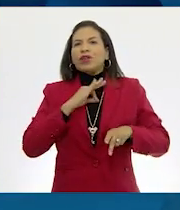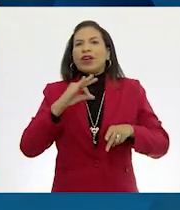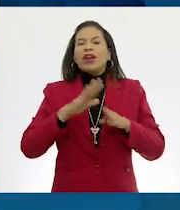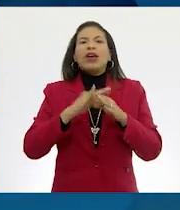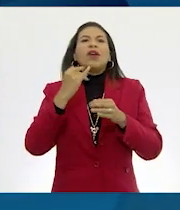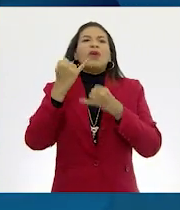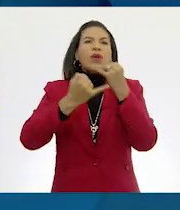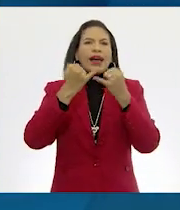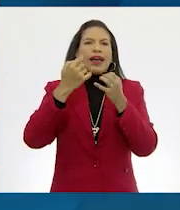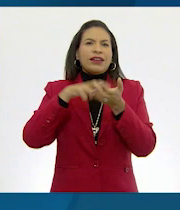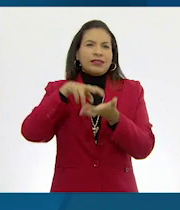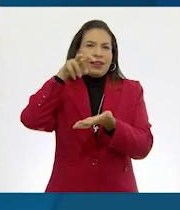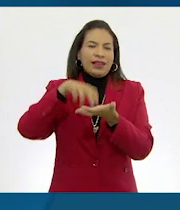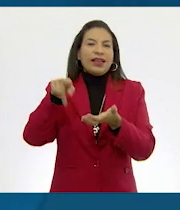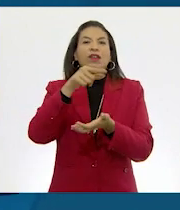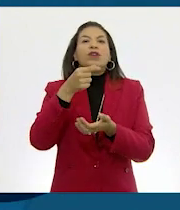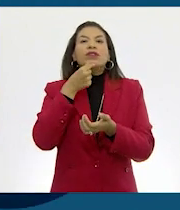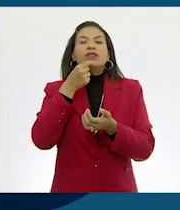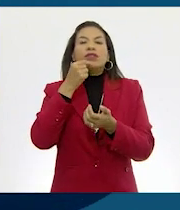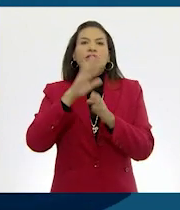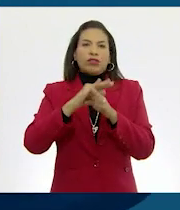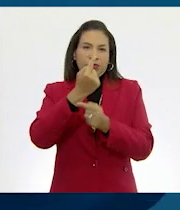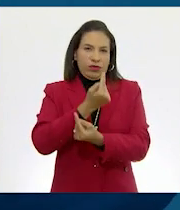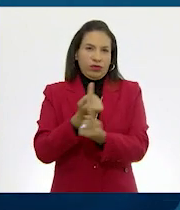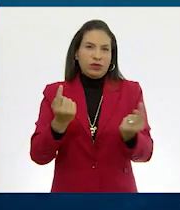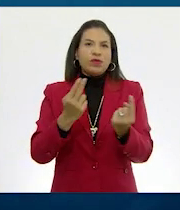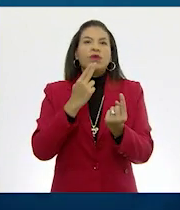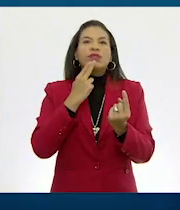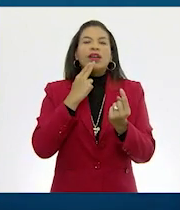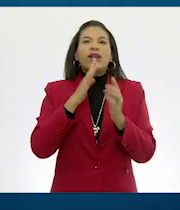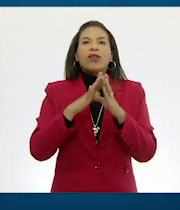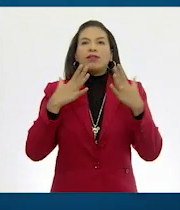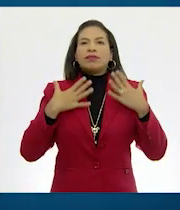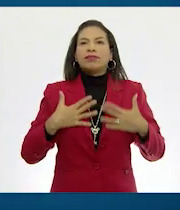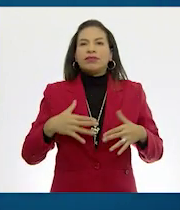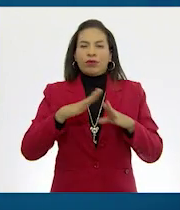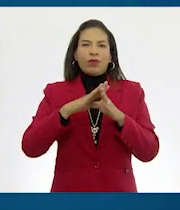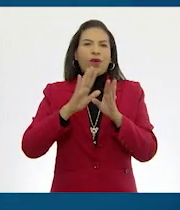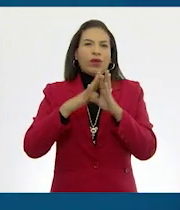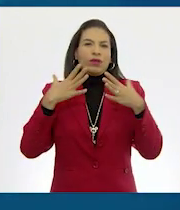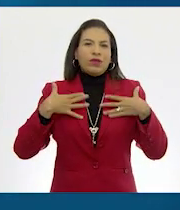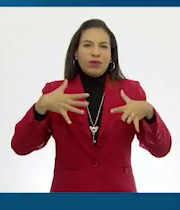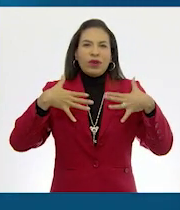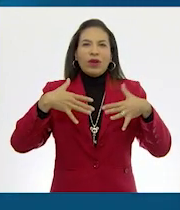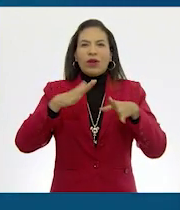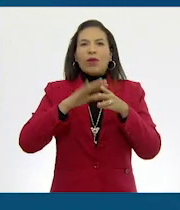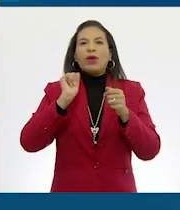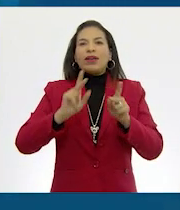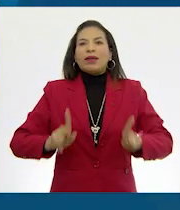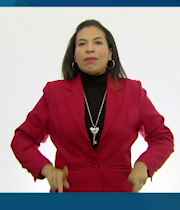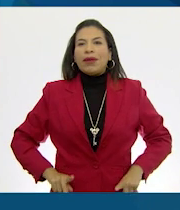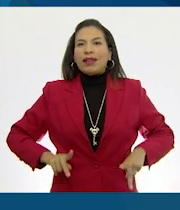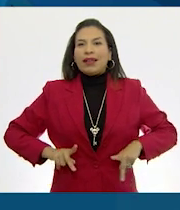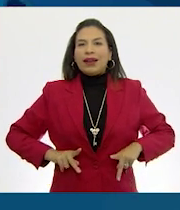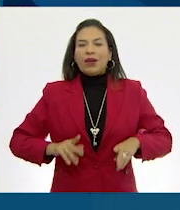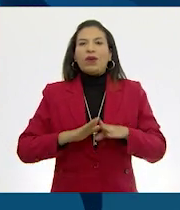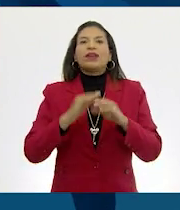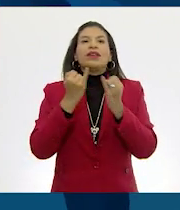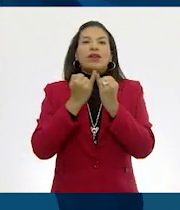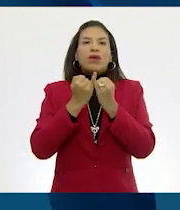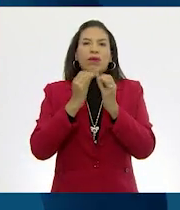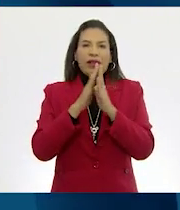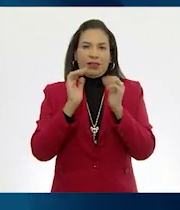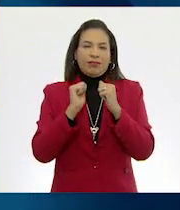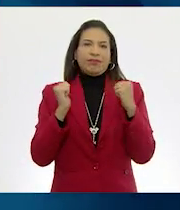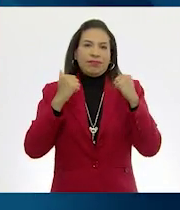jugar y saltar. Los niños más pequeños usaban un trajecito holgado, compuesto por pantalón ancho y